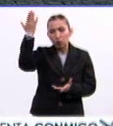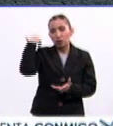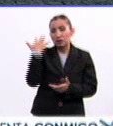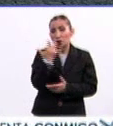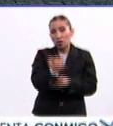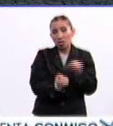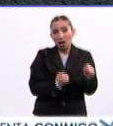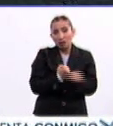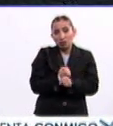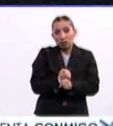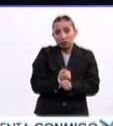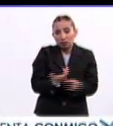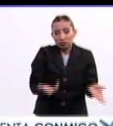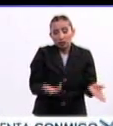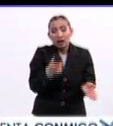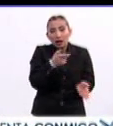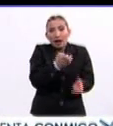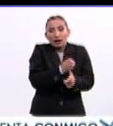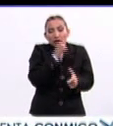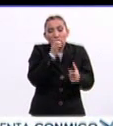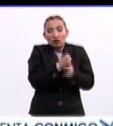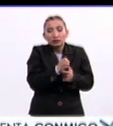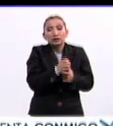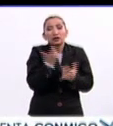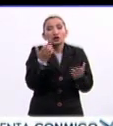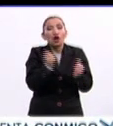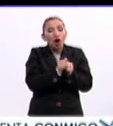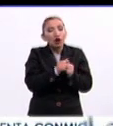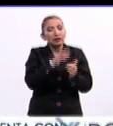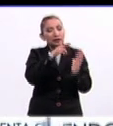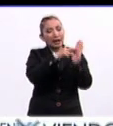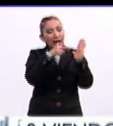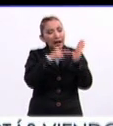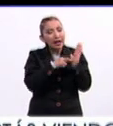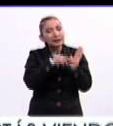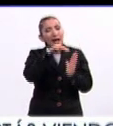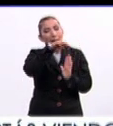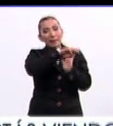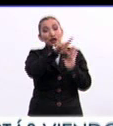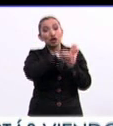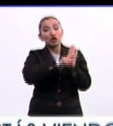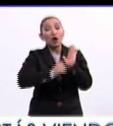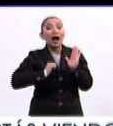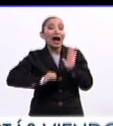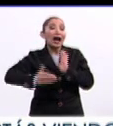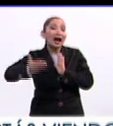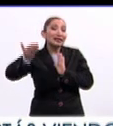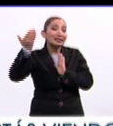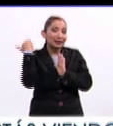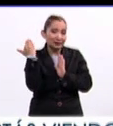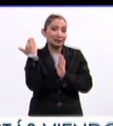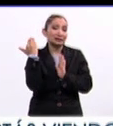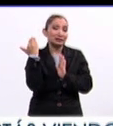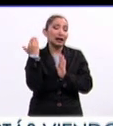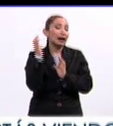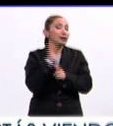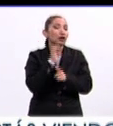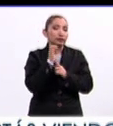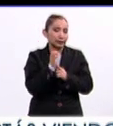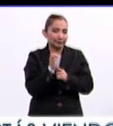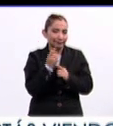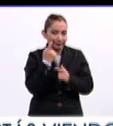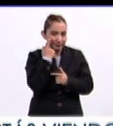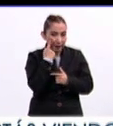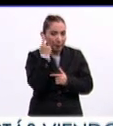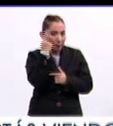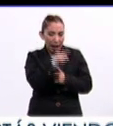y por tanto se realizó con principios metodológicos de aquella época. Eso quiere decir, para no hacer el cuento